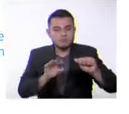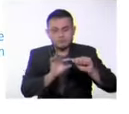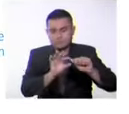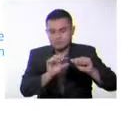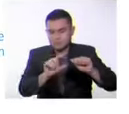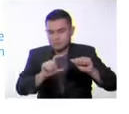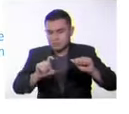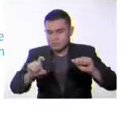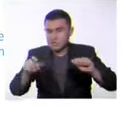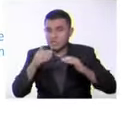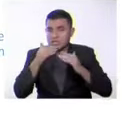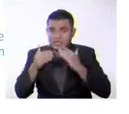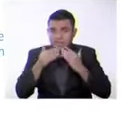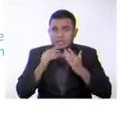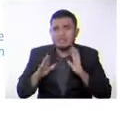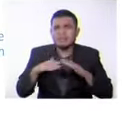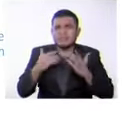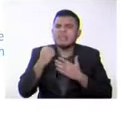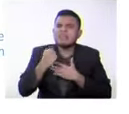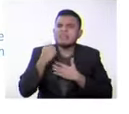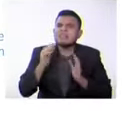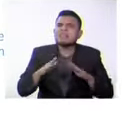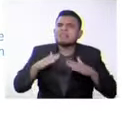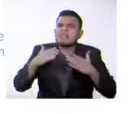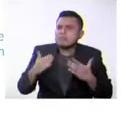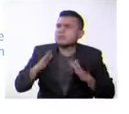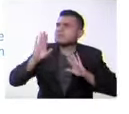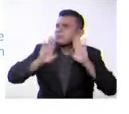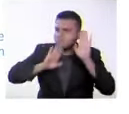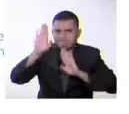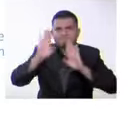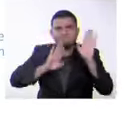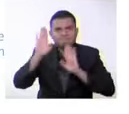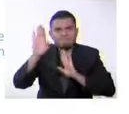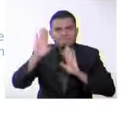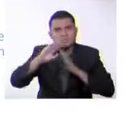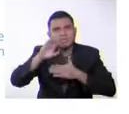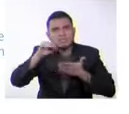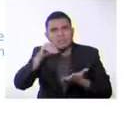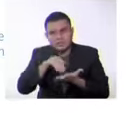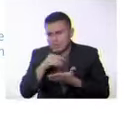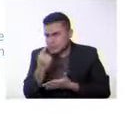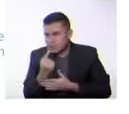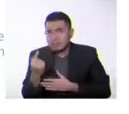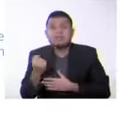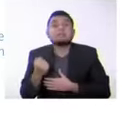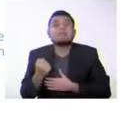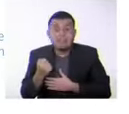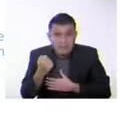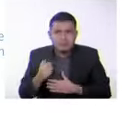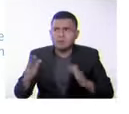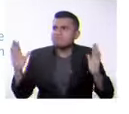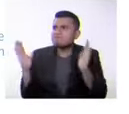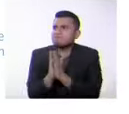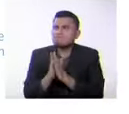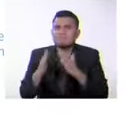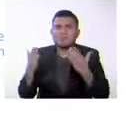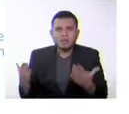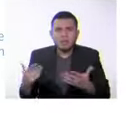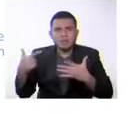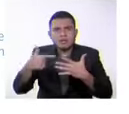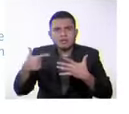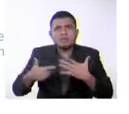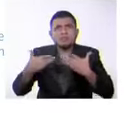que menciona que es importante porque ejercen participación ciudadana. Es cierto, para exigir el cumplimiento de derechos